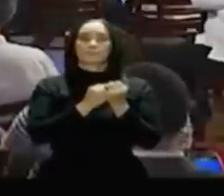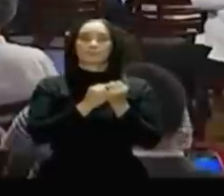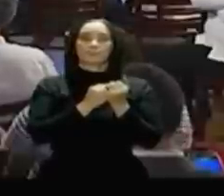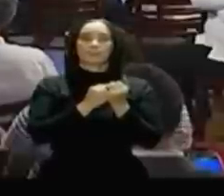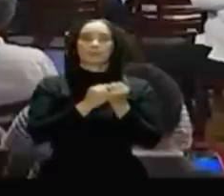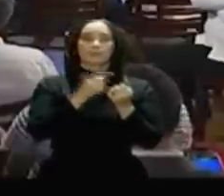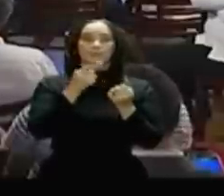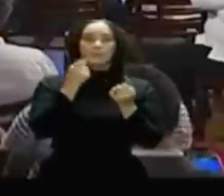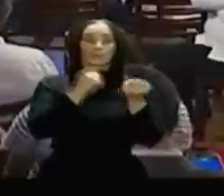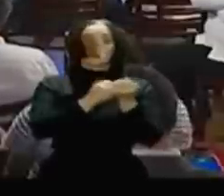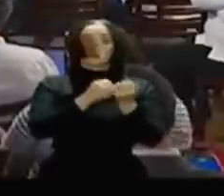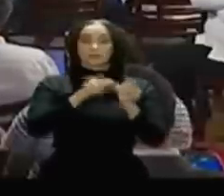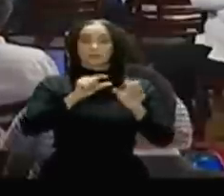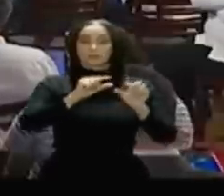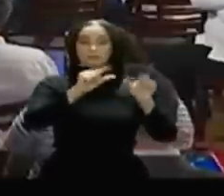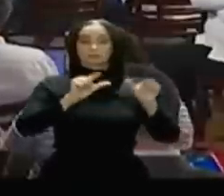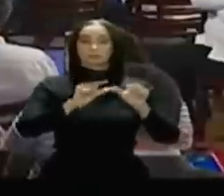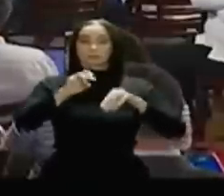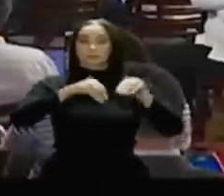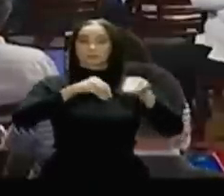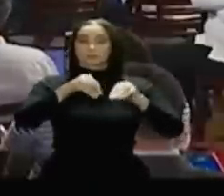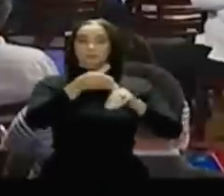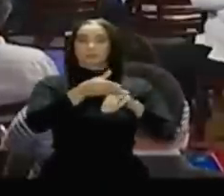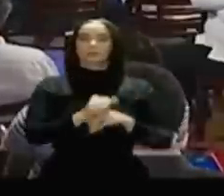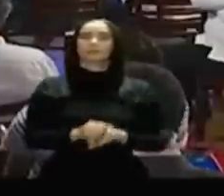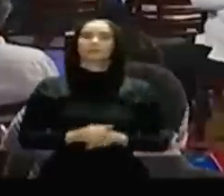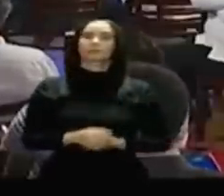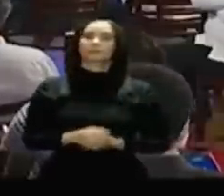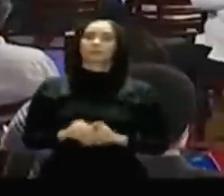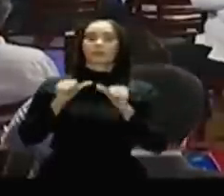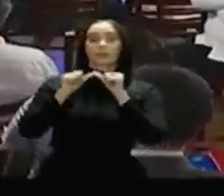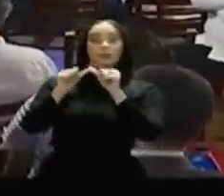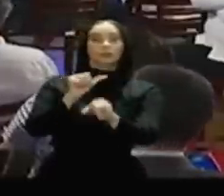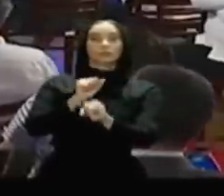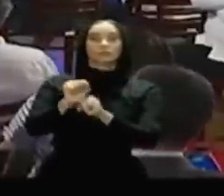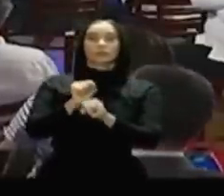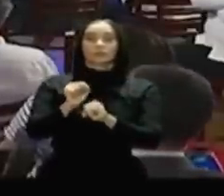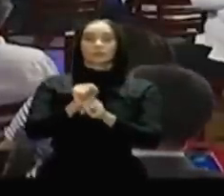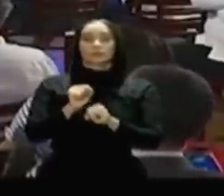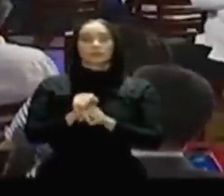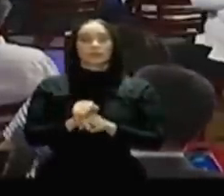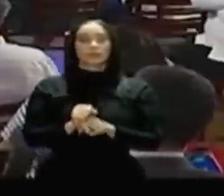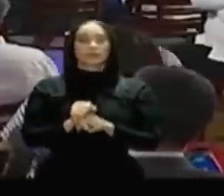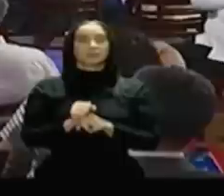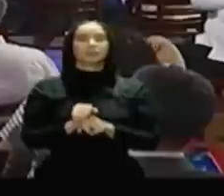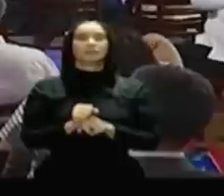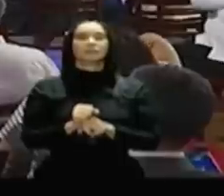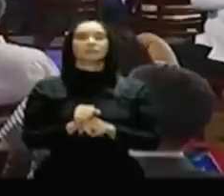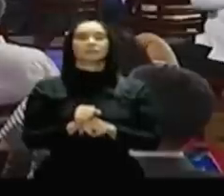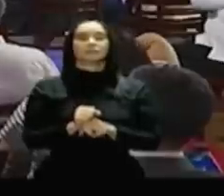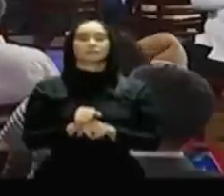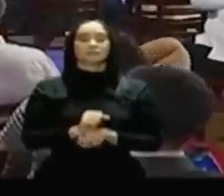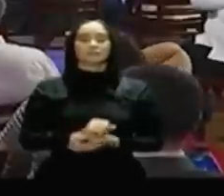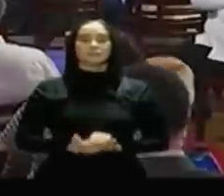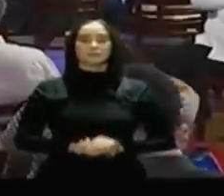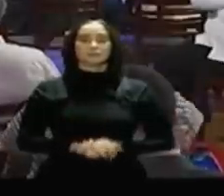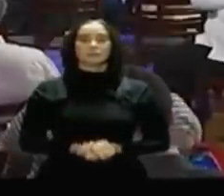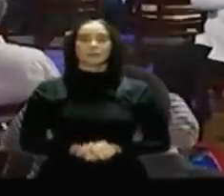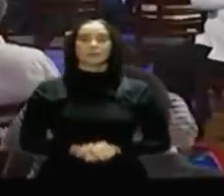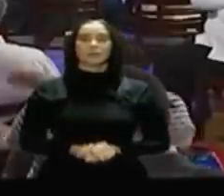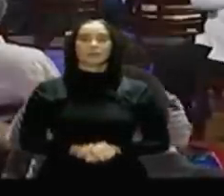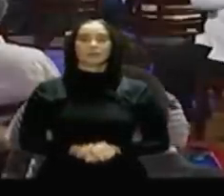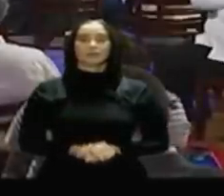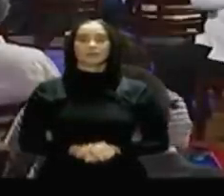a esos sectores. Estamos trabajando para, lo cual ha sido el